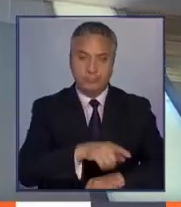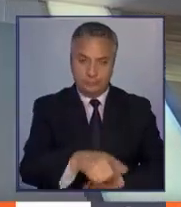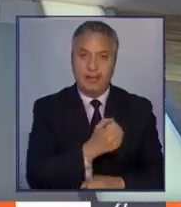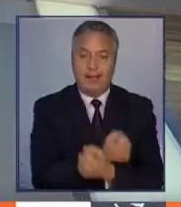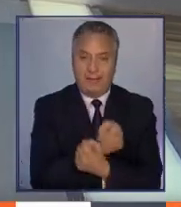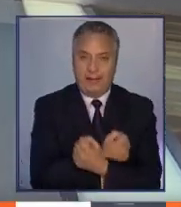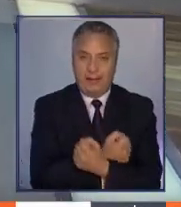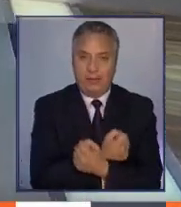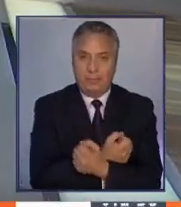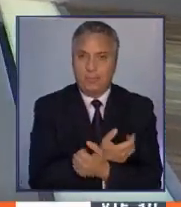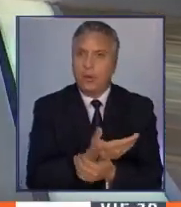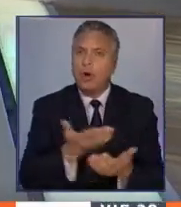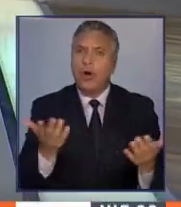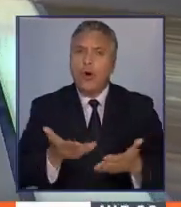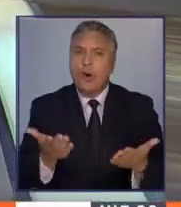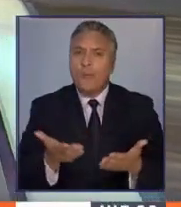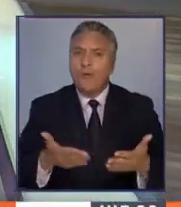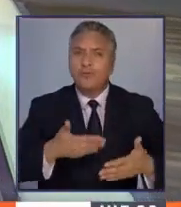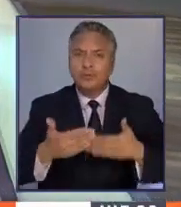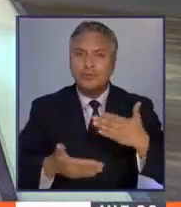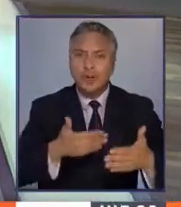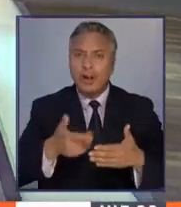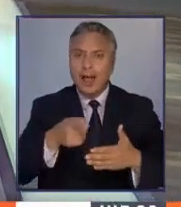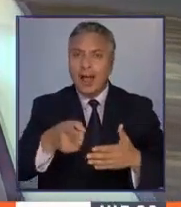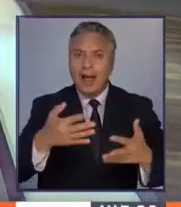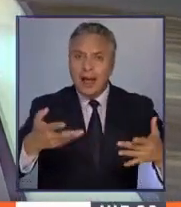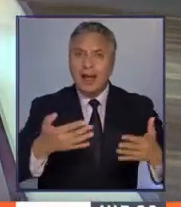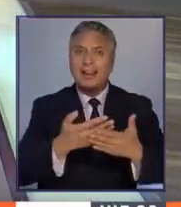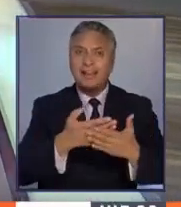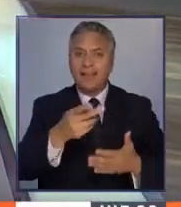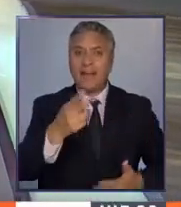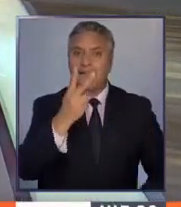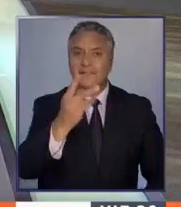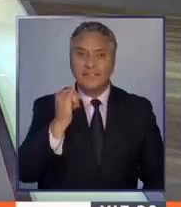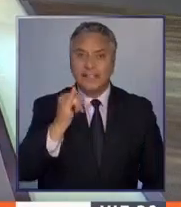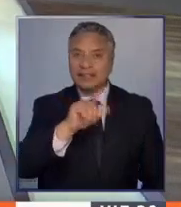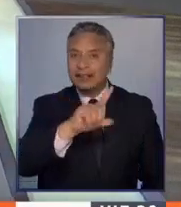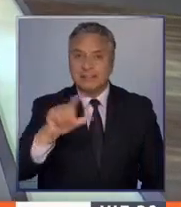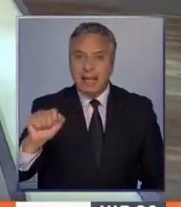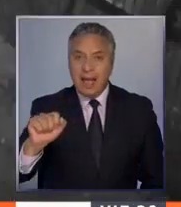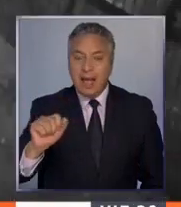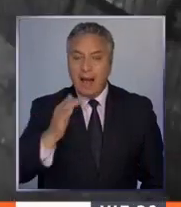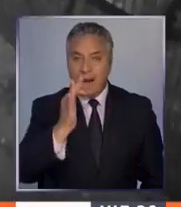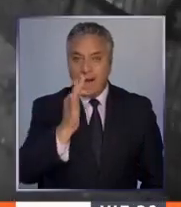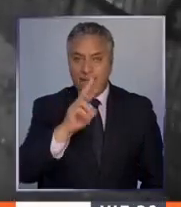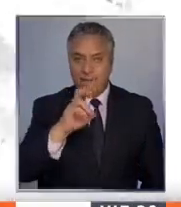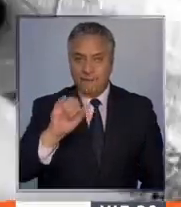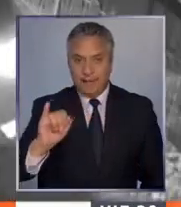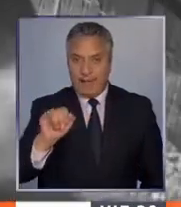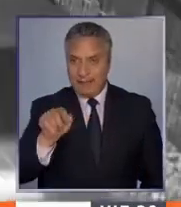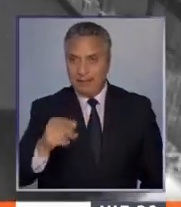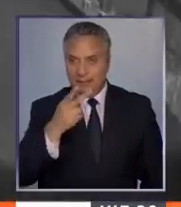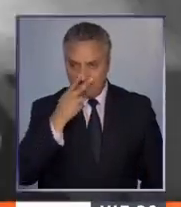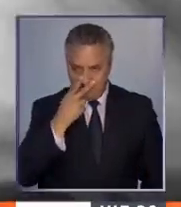¿Cómo funciona la red de vigilancia interna en Villa Frei? Lo vemos en la siguiente nota.